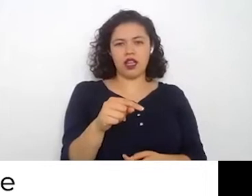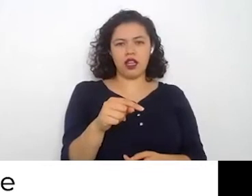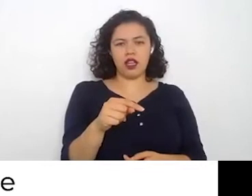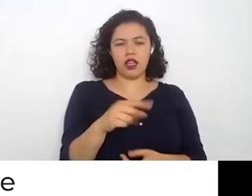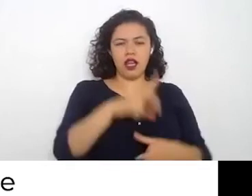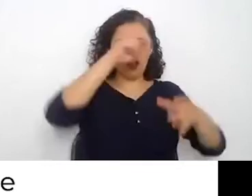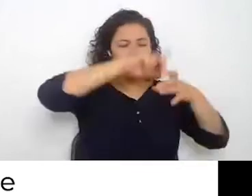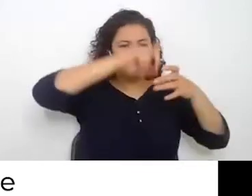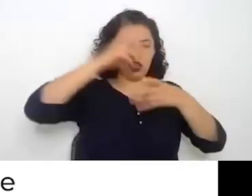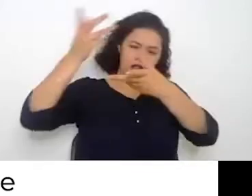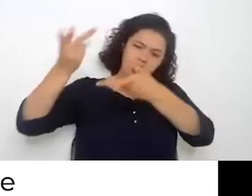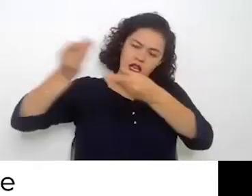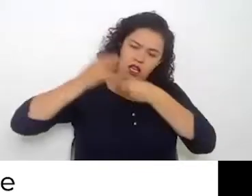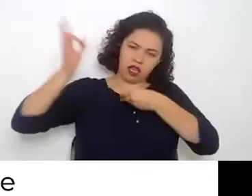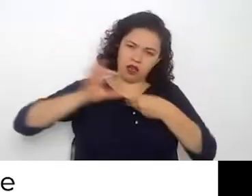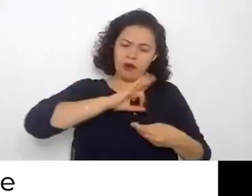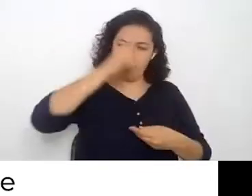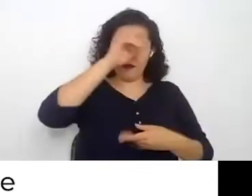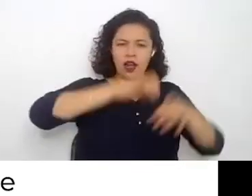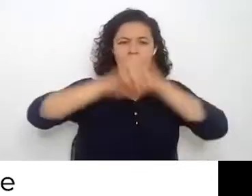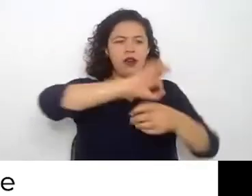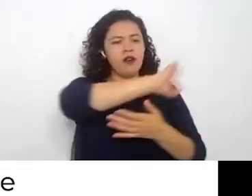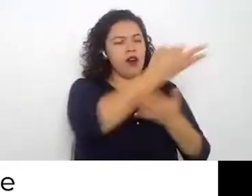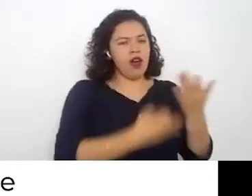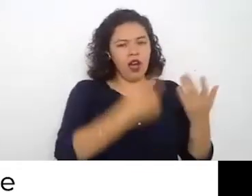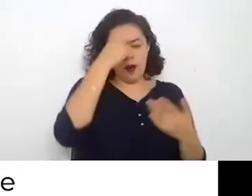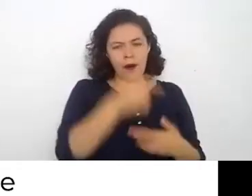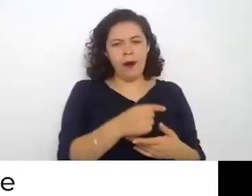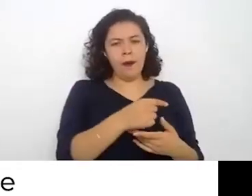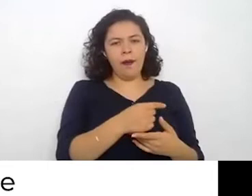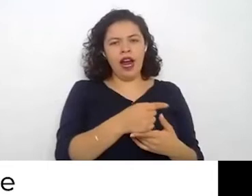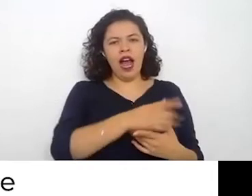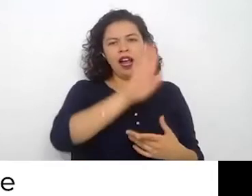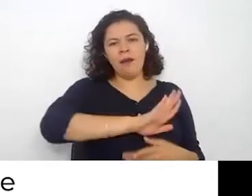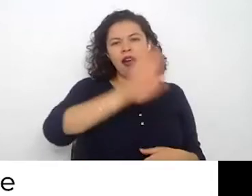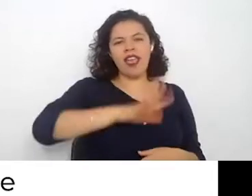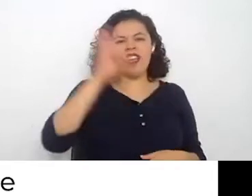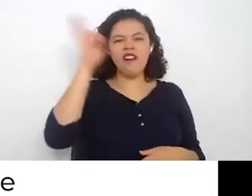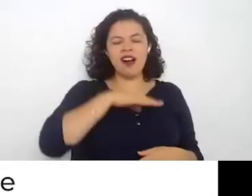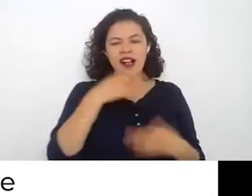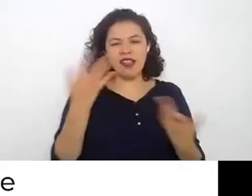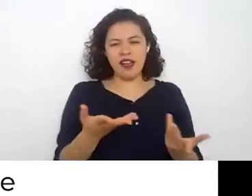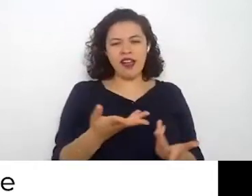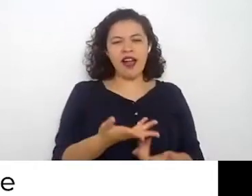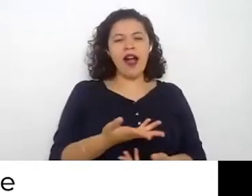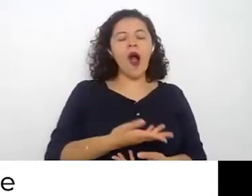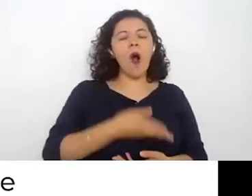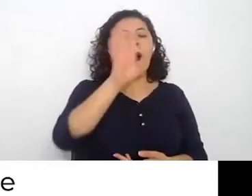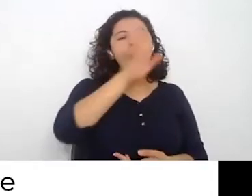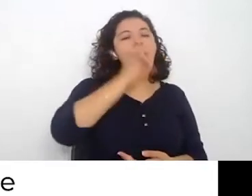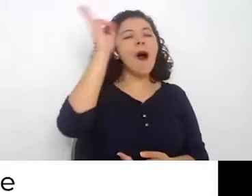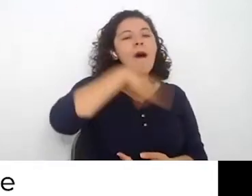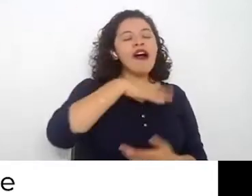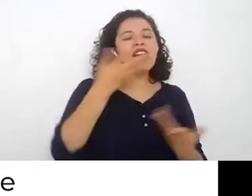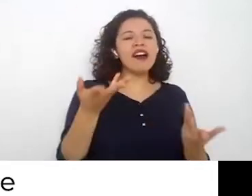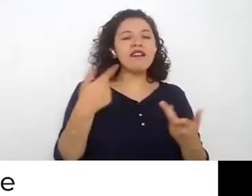donatarias autorizadas con empresas que facturan operaciones simuladas. ¿A qué me refiero con operaciones simuladas?